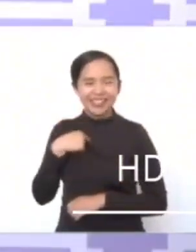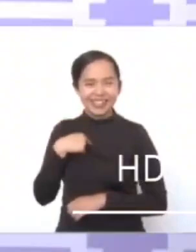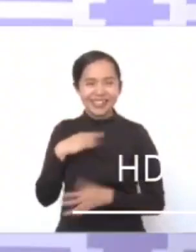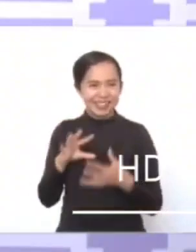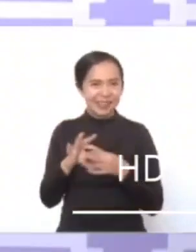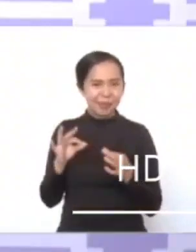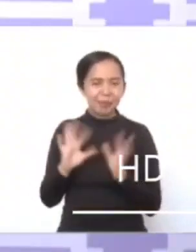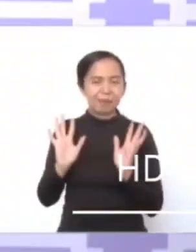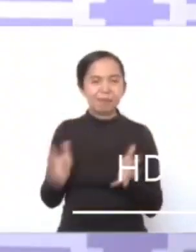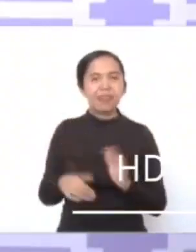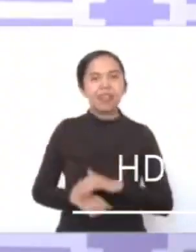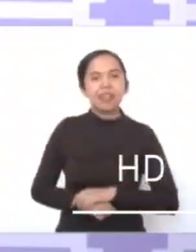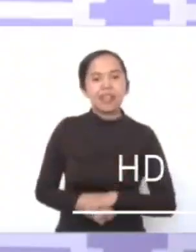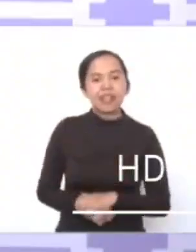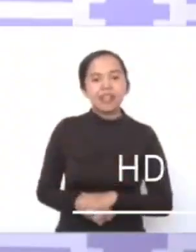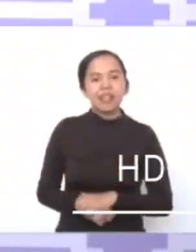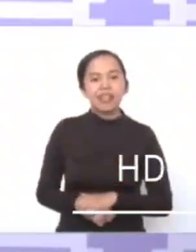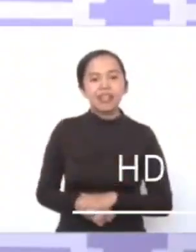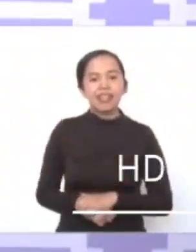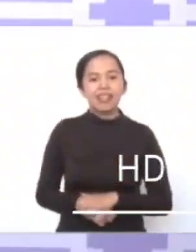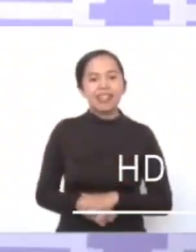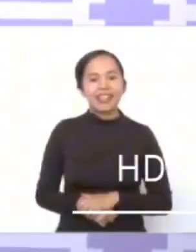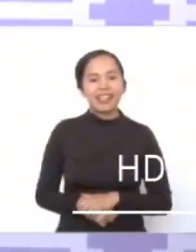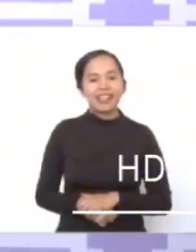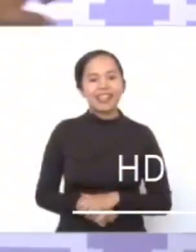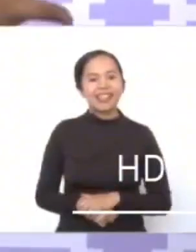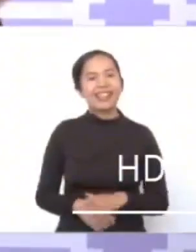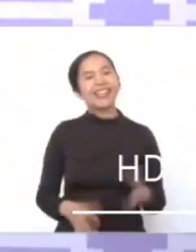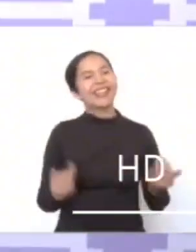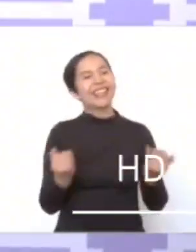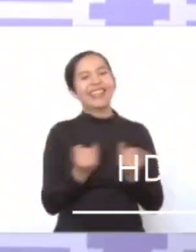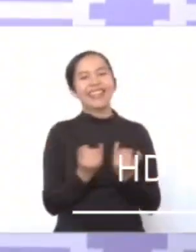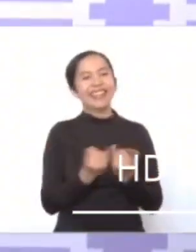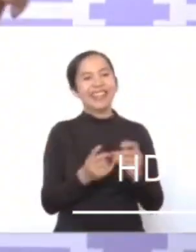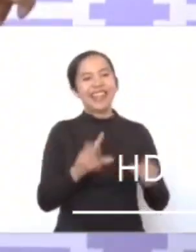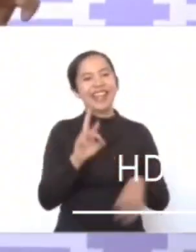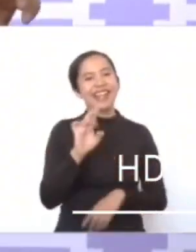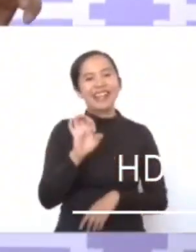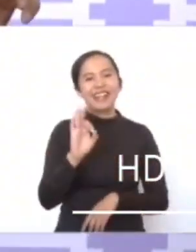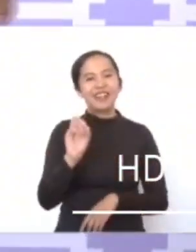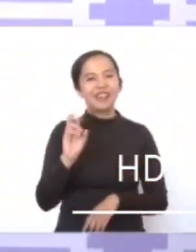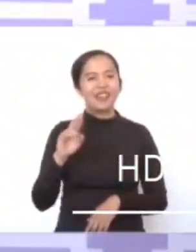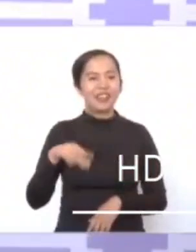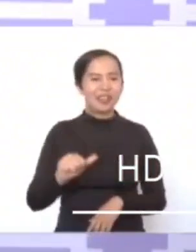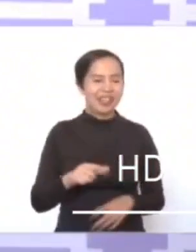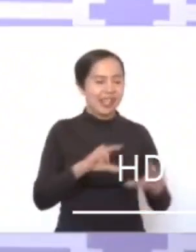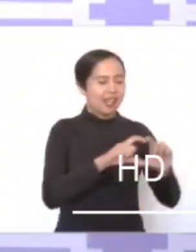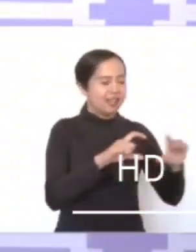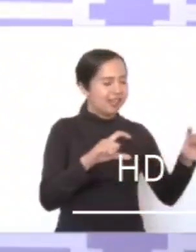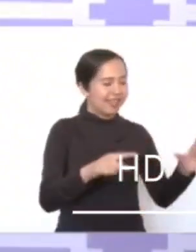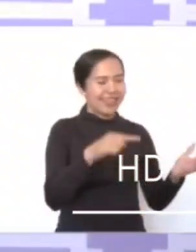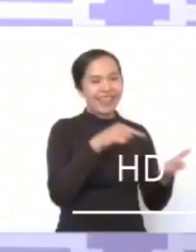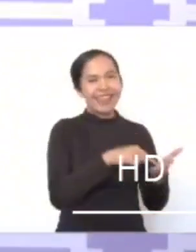días que salió una de 8 columnas del Reforma que decía